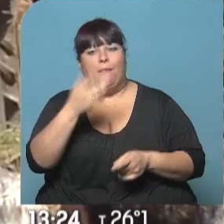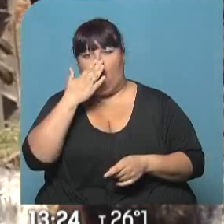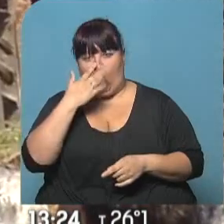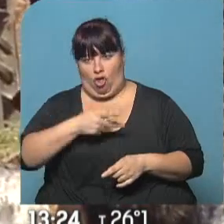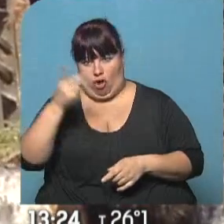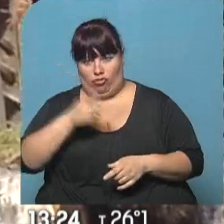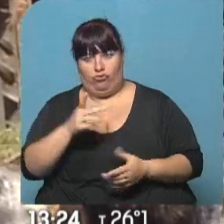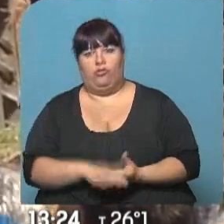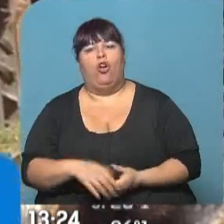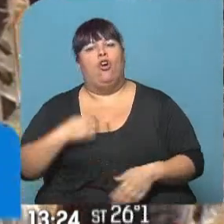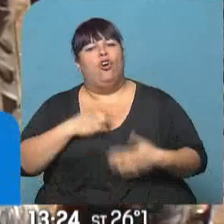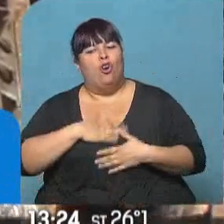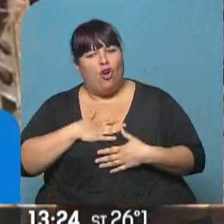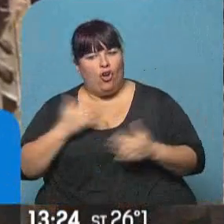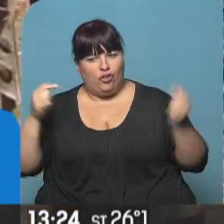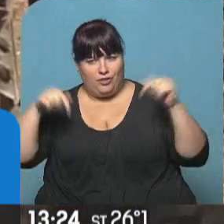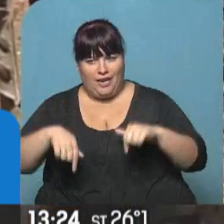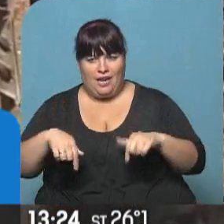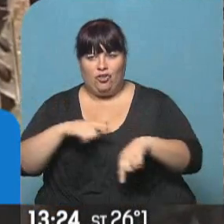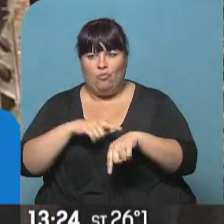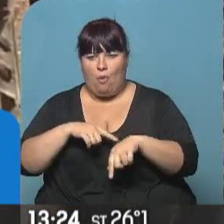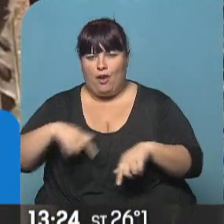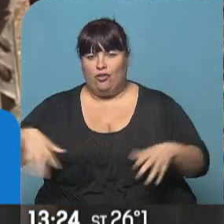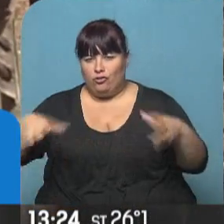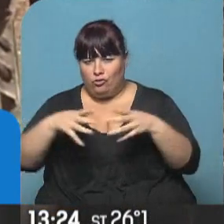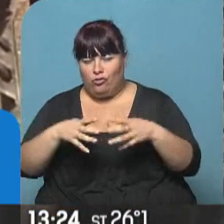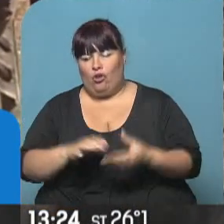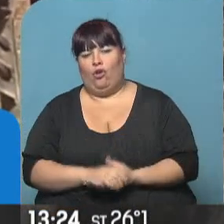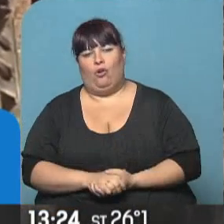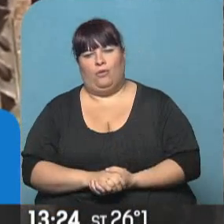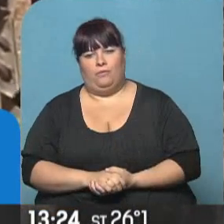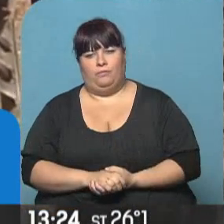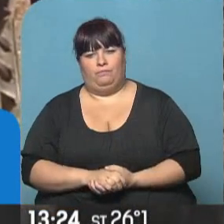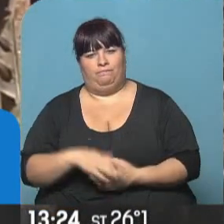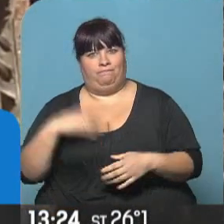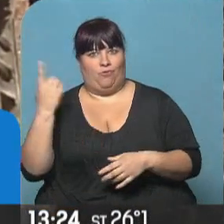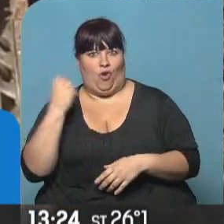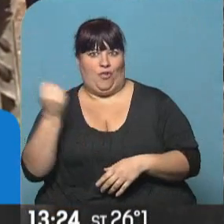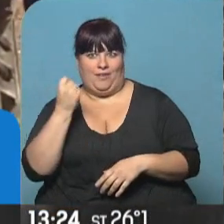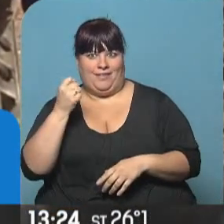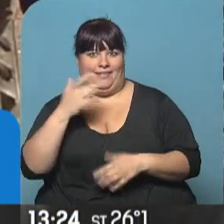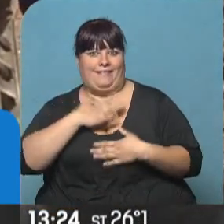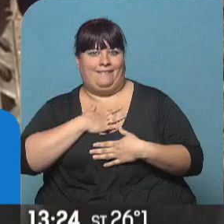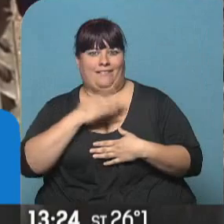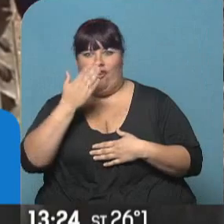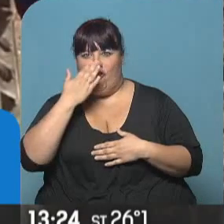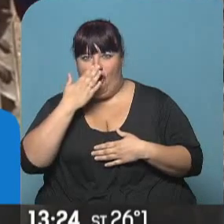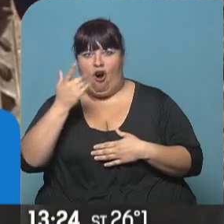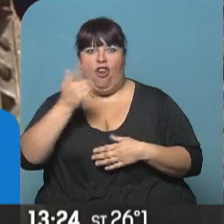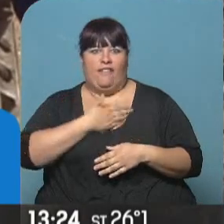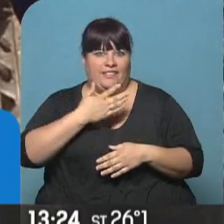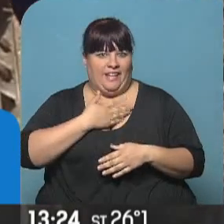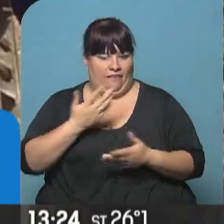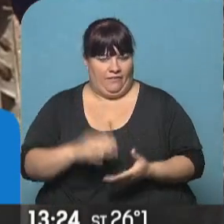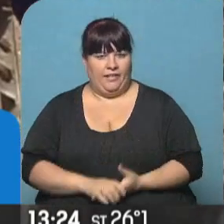y alegría compartir este momento es tan esperado por los queridos cordobeses y santafesinos